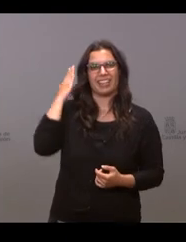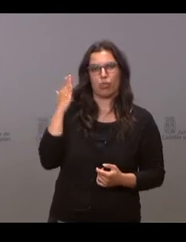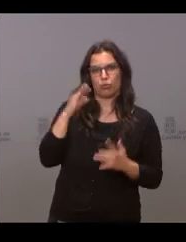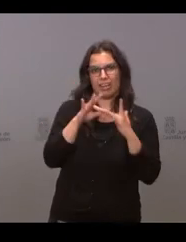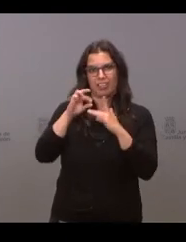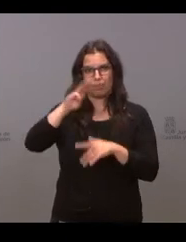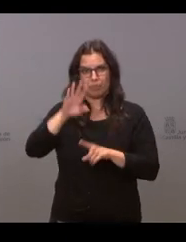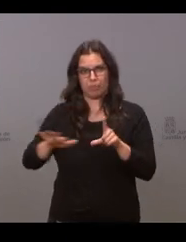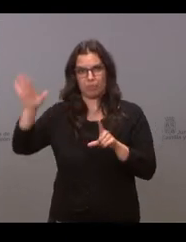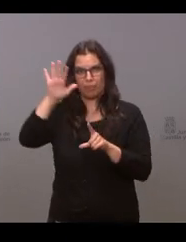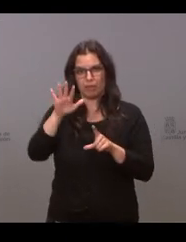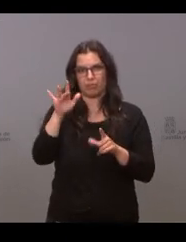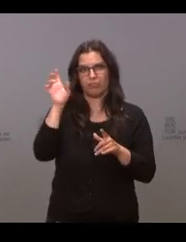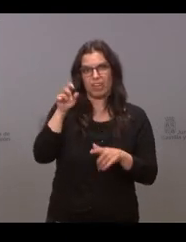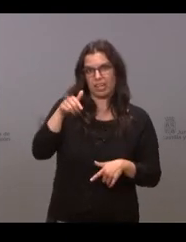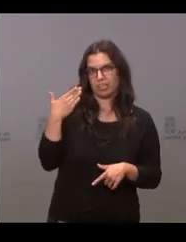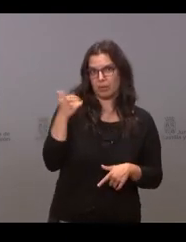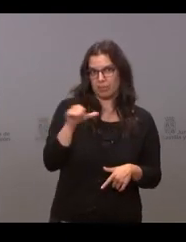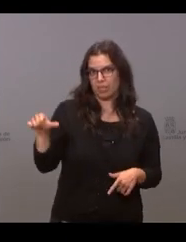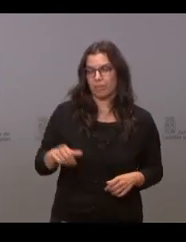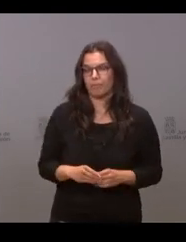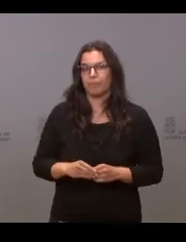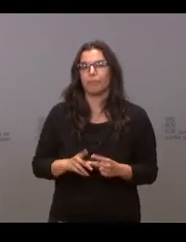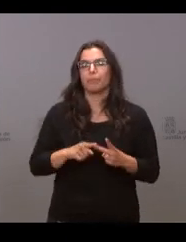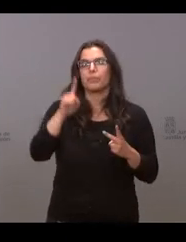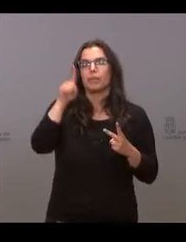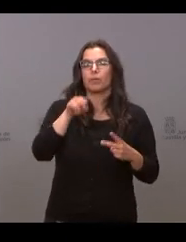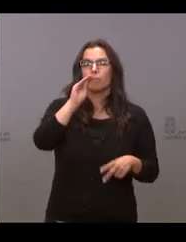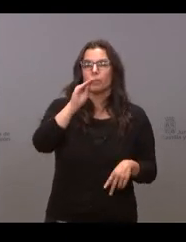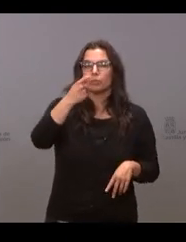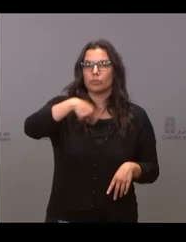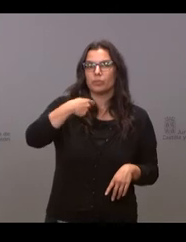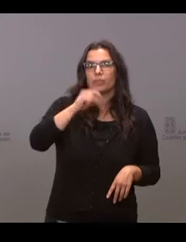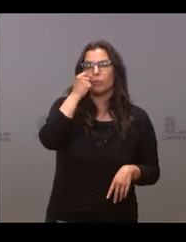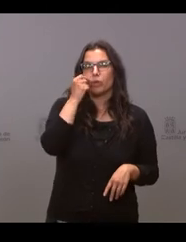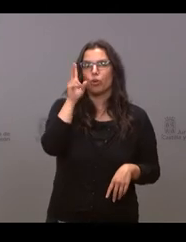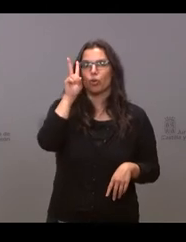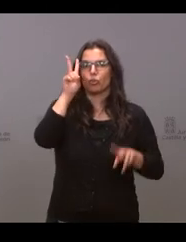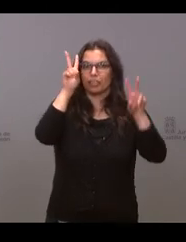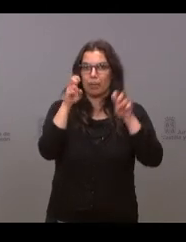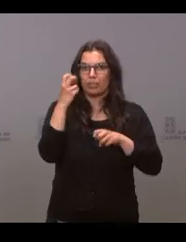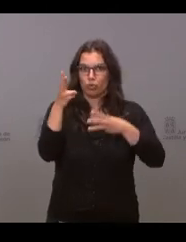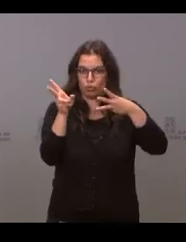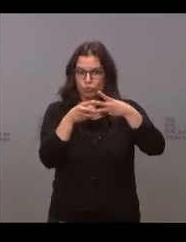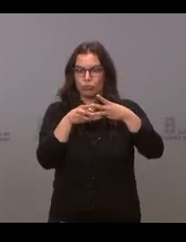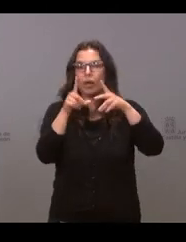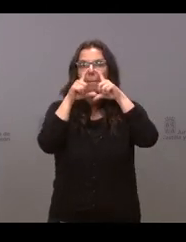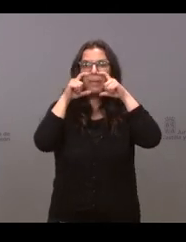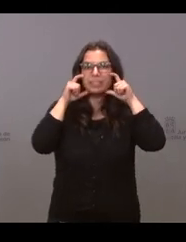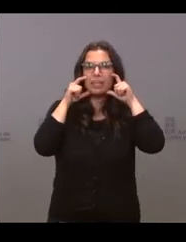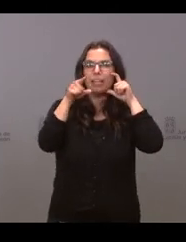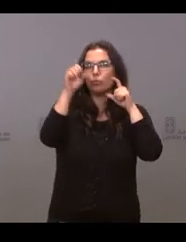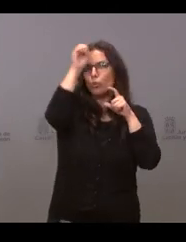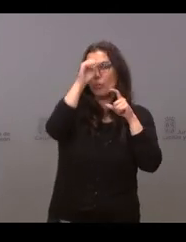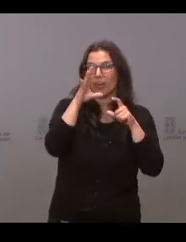pasada también preguntarle al presidente manejo 2 o sea sobre el la mascarilla por su postura en torno al